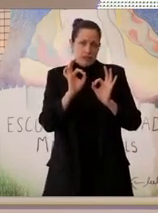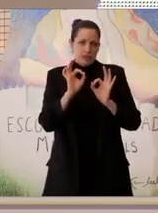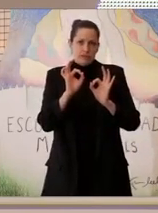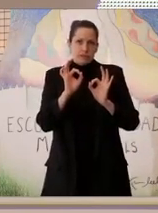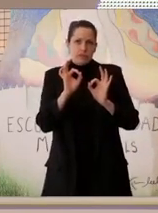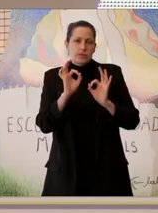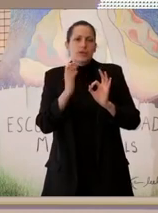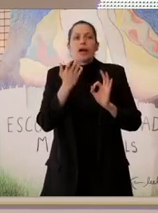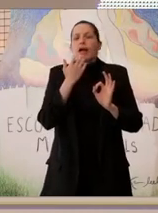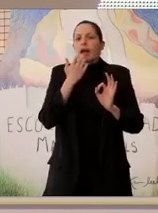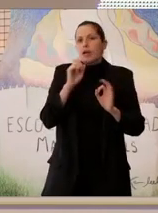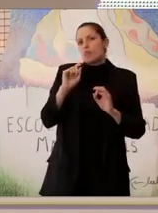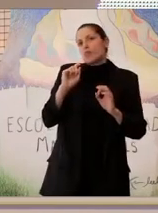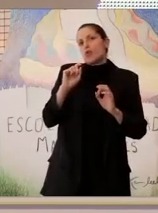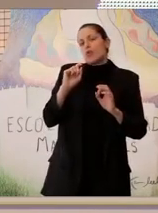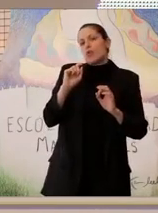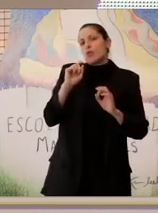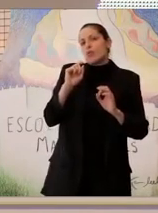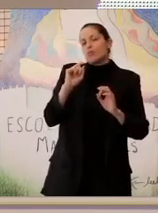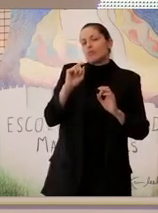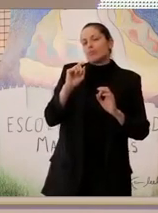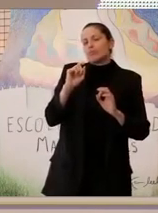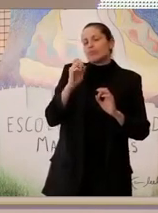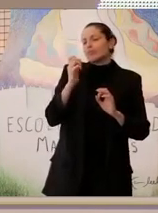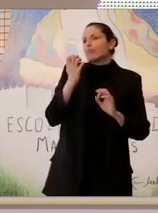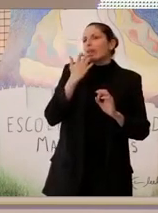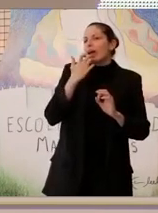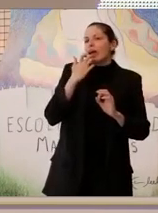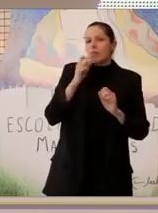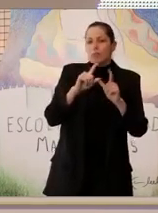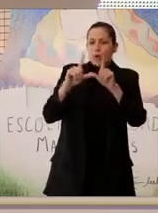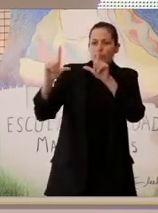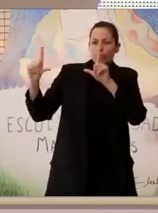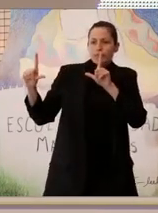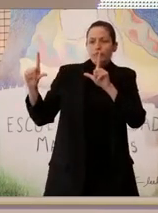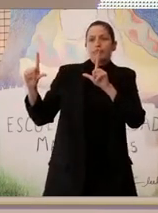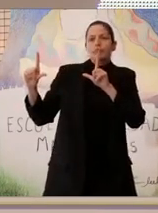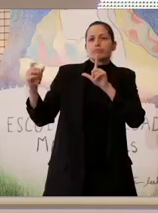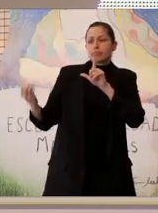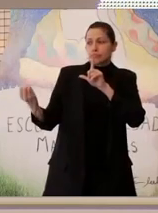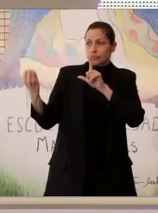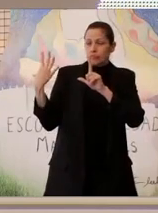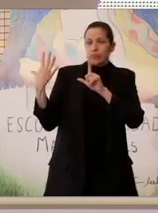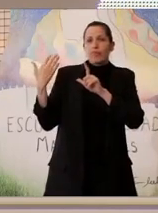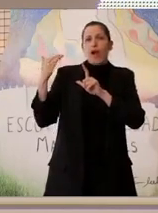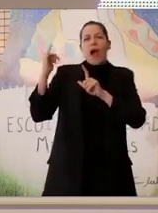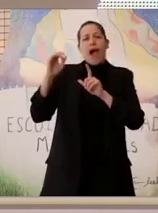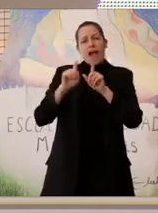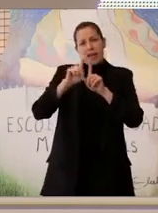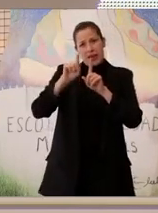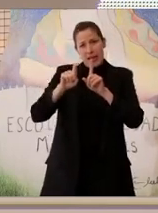en juzgados de primera instancia e instrucción, pero vamos subiendo, y lo había puesto en la diapositiva, cómo nos vamos torciendo, ¿no? Y nos vamos quedando